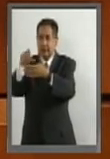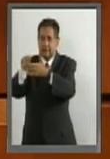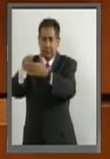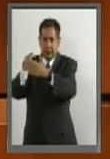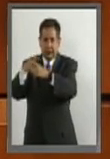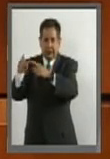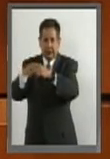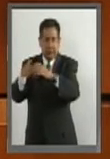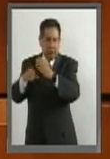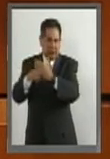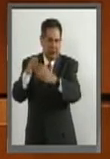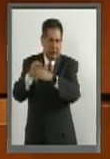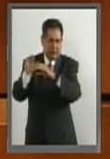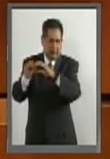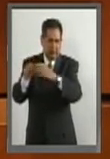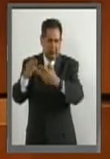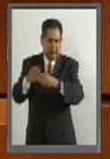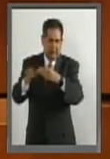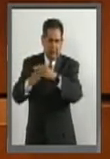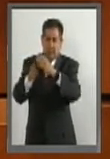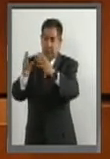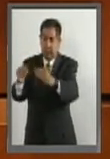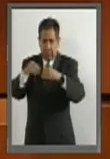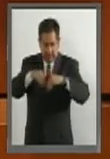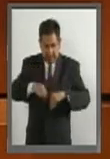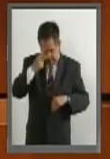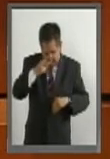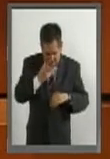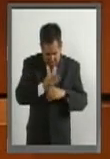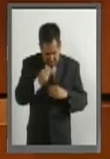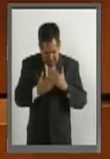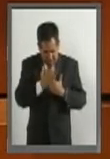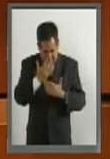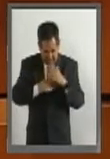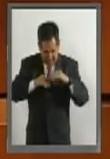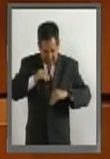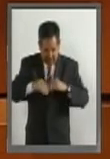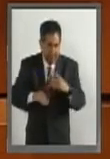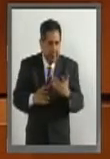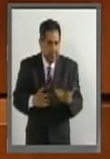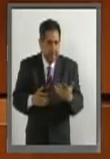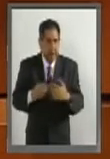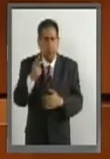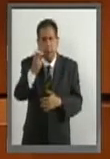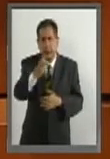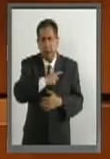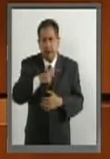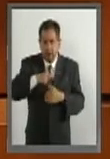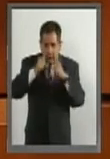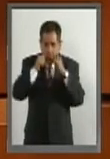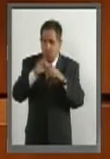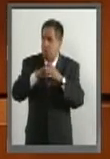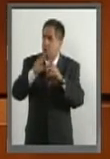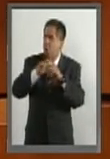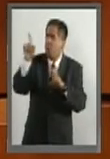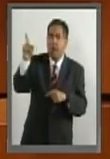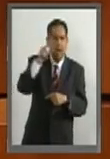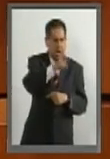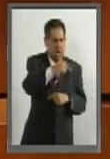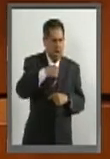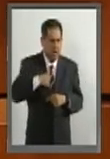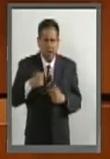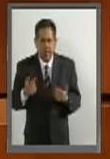las porciones que necesitan para armar en México. Por eso hay que estar muy atentos a esa triangulación, que ya